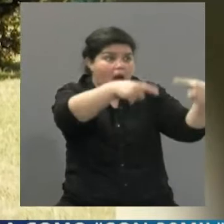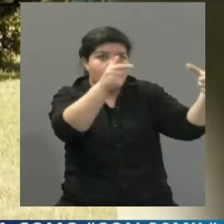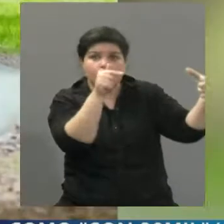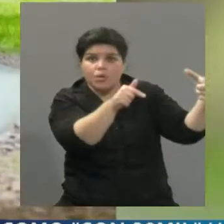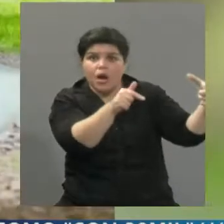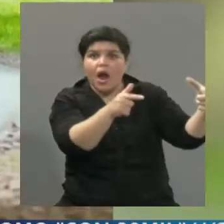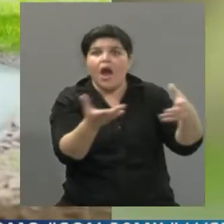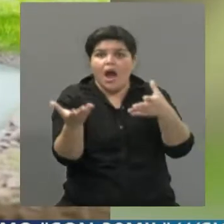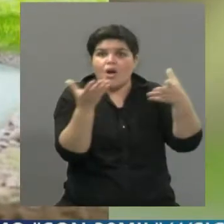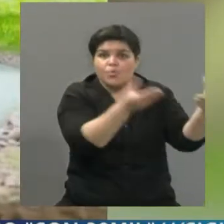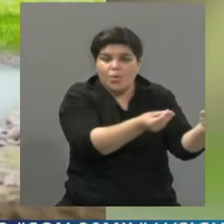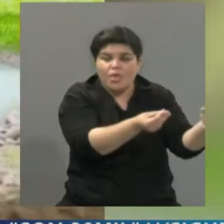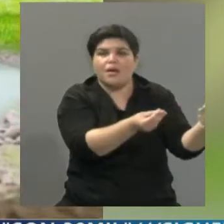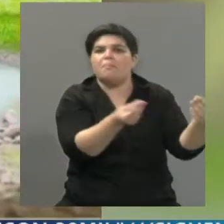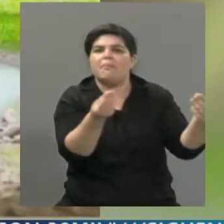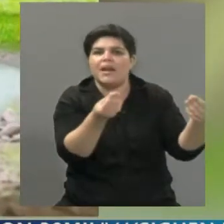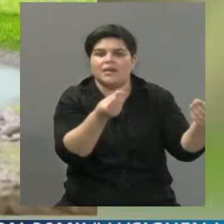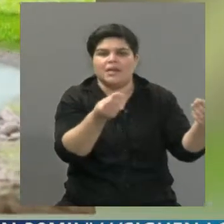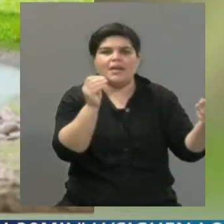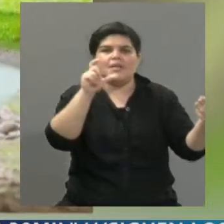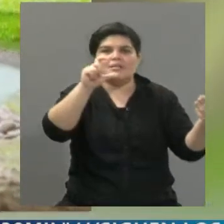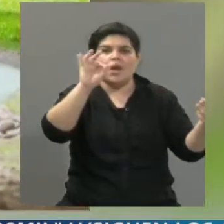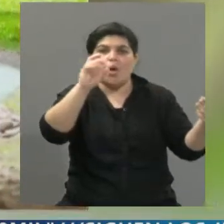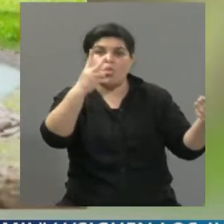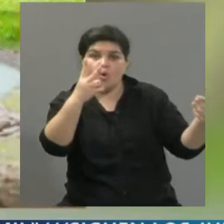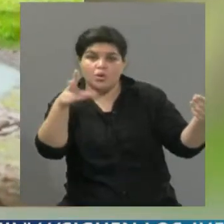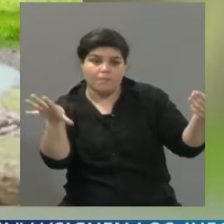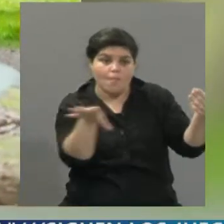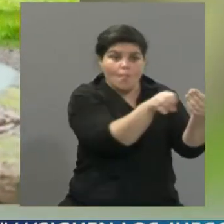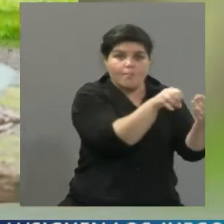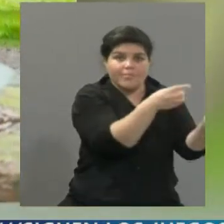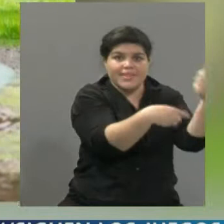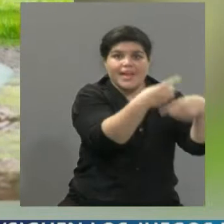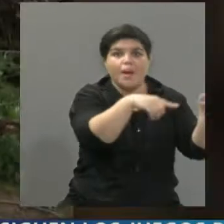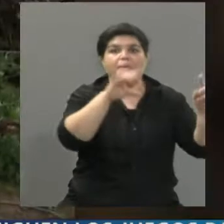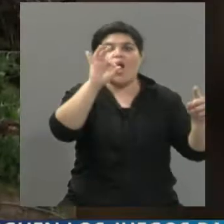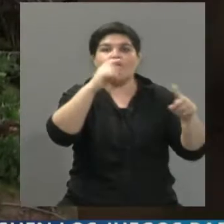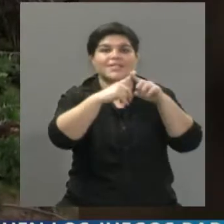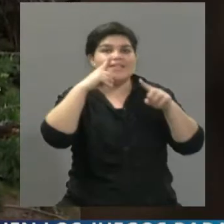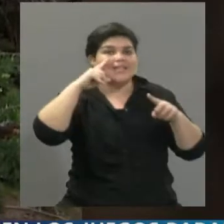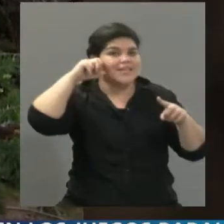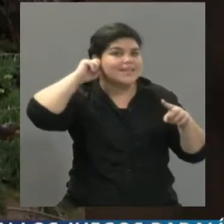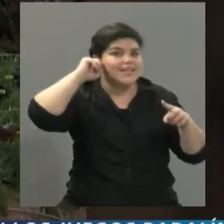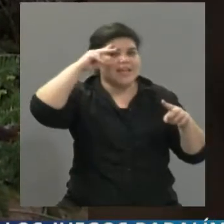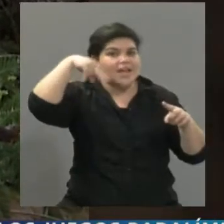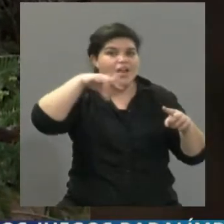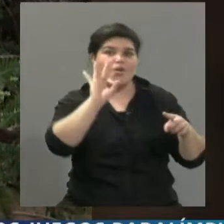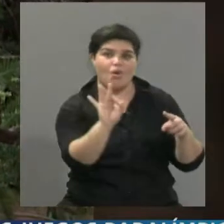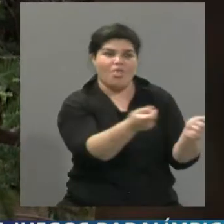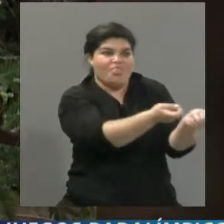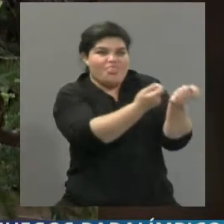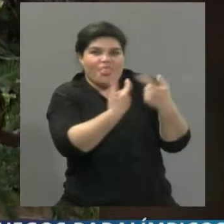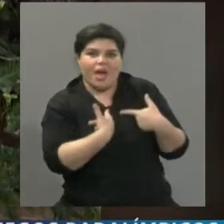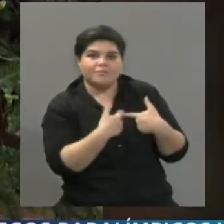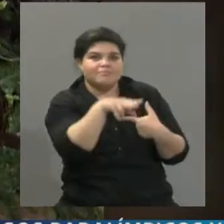es muy notable. Y otra es disminución de la incidencia de los vientos.